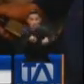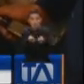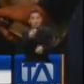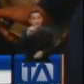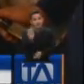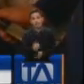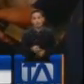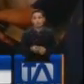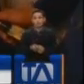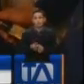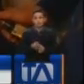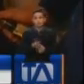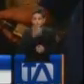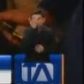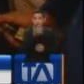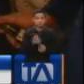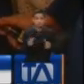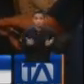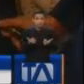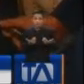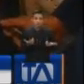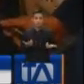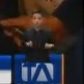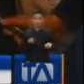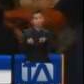eso porque no está bien.